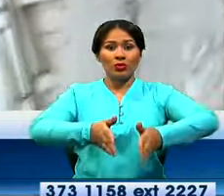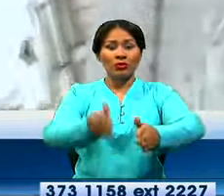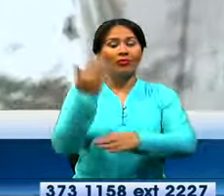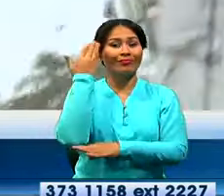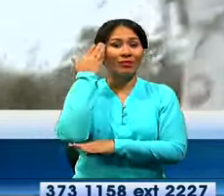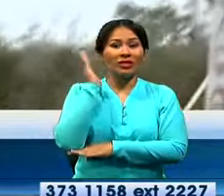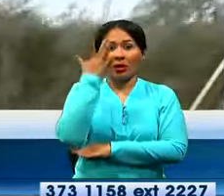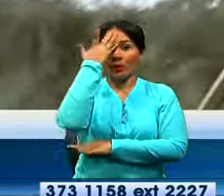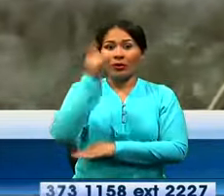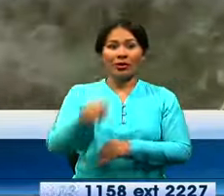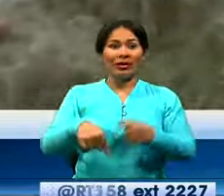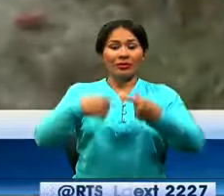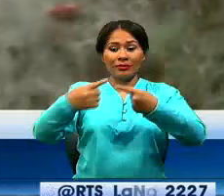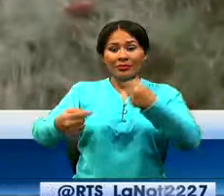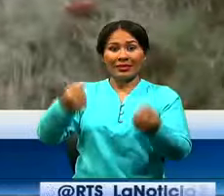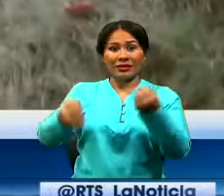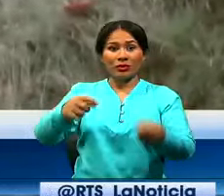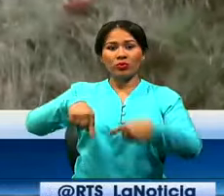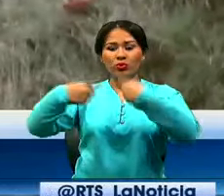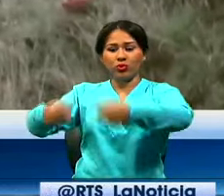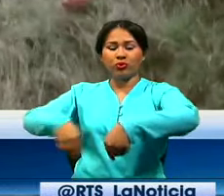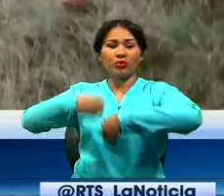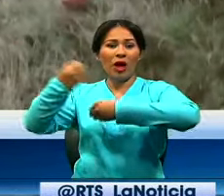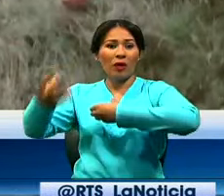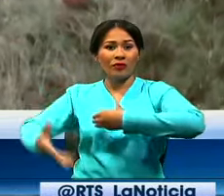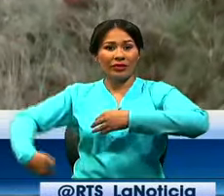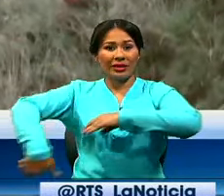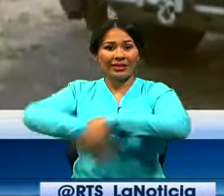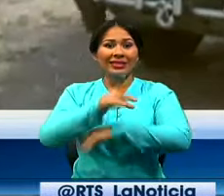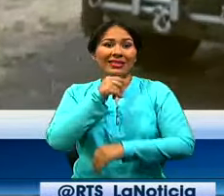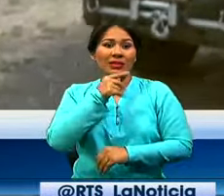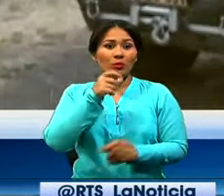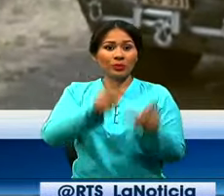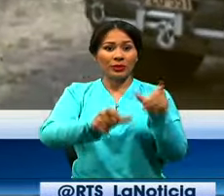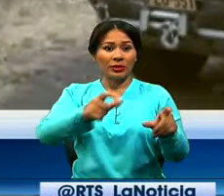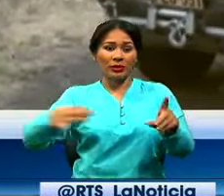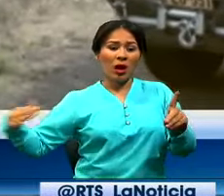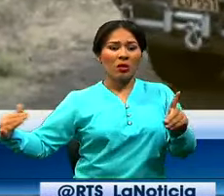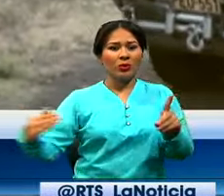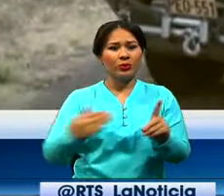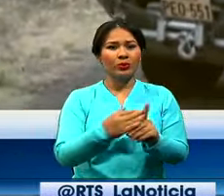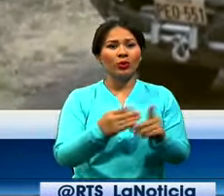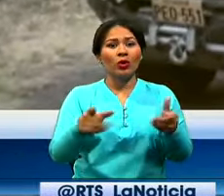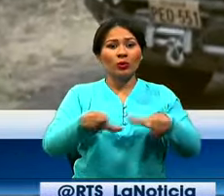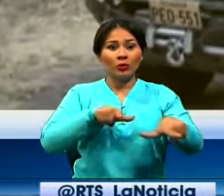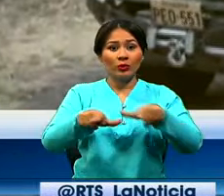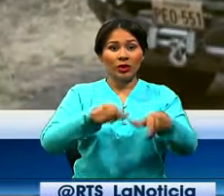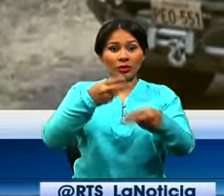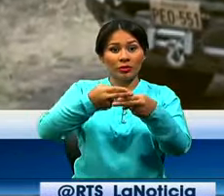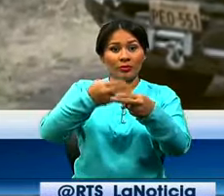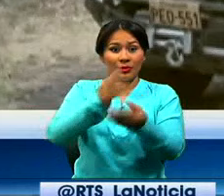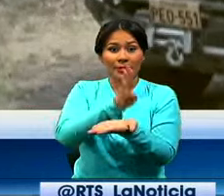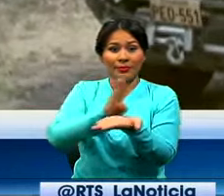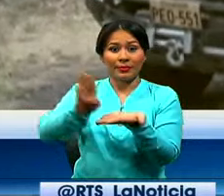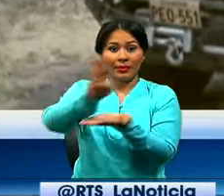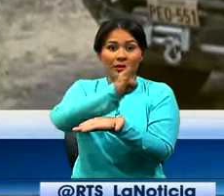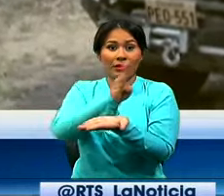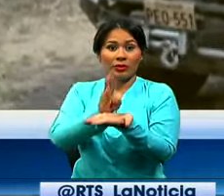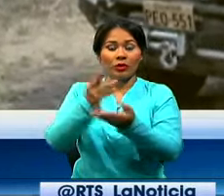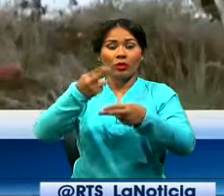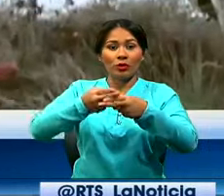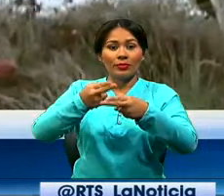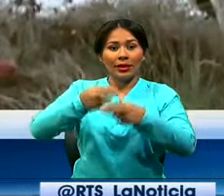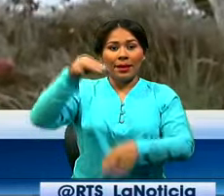desconocen, perdió pista y se salió de la carretera, arrollando a quienes ingresaban al barrio San Miguel de Romerillo de la ciudad de